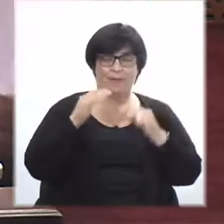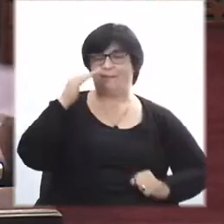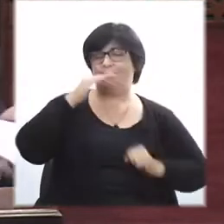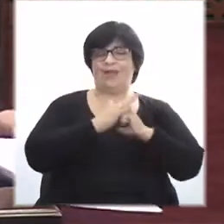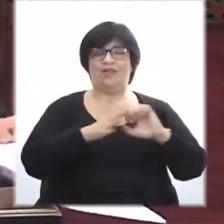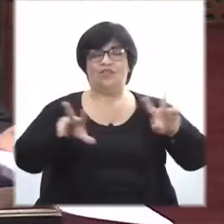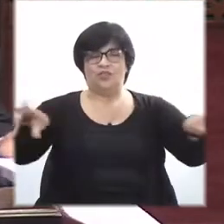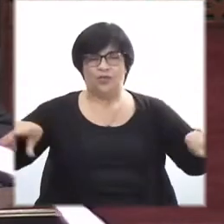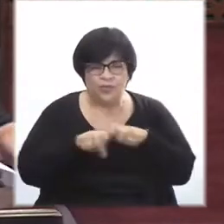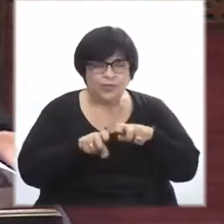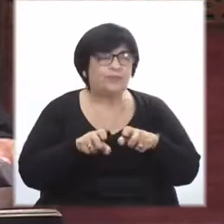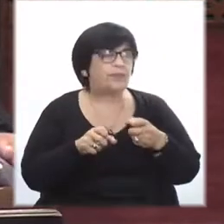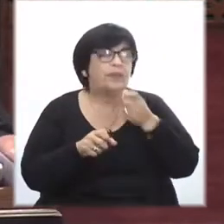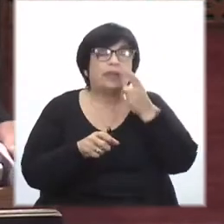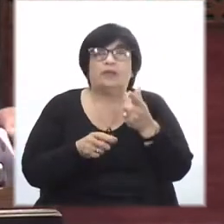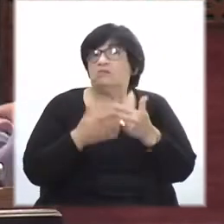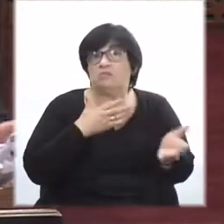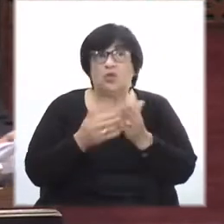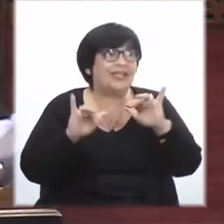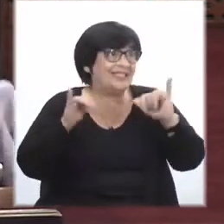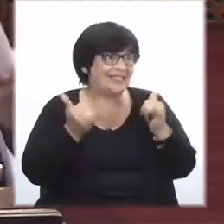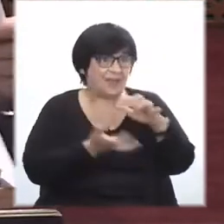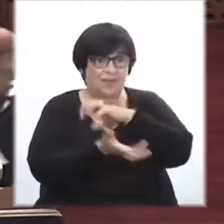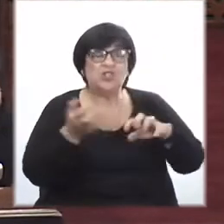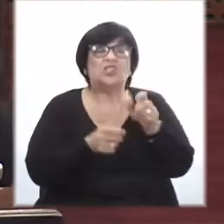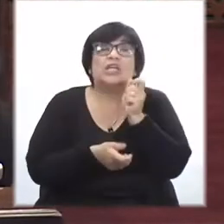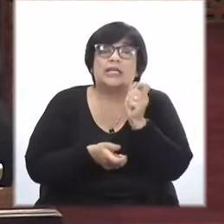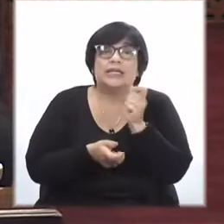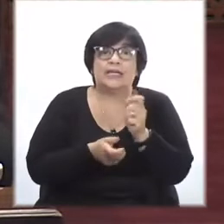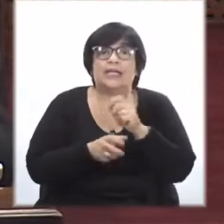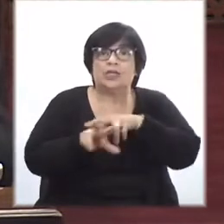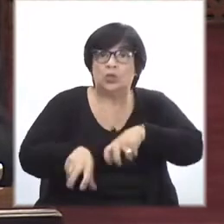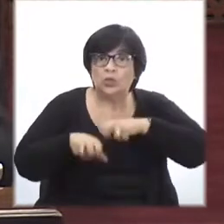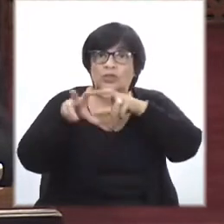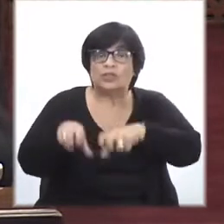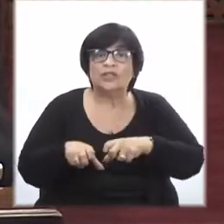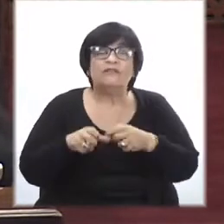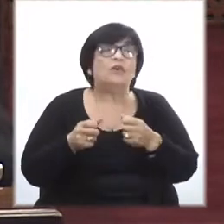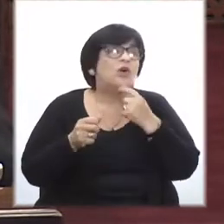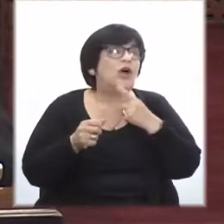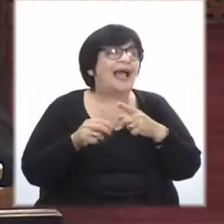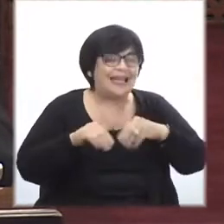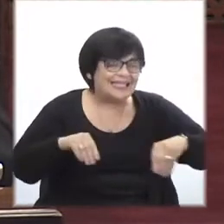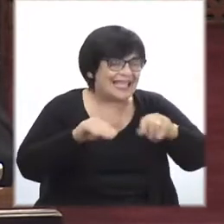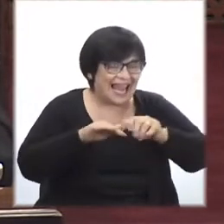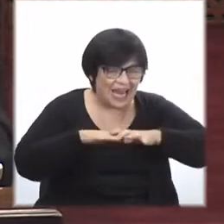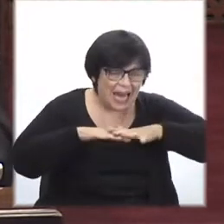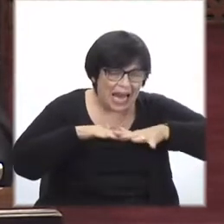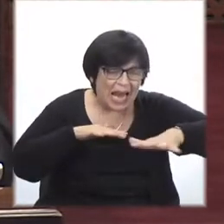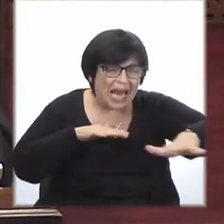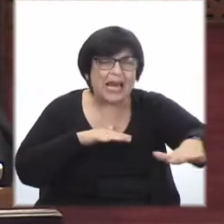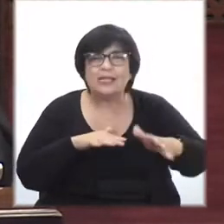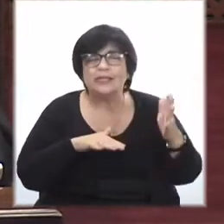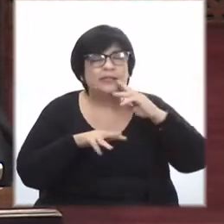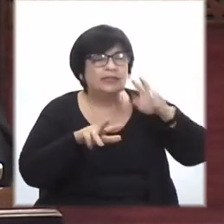ganancias ahorrando fletes a despecho no ya de los daños que su cultivo impone al salinizar y acidificar la tierra y consumir